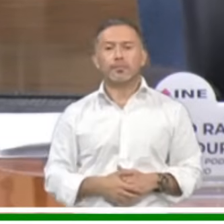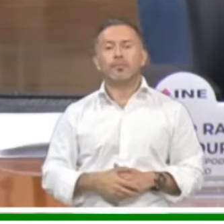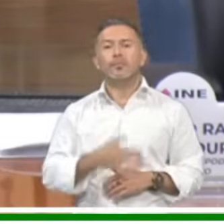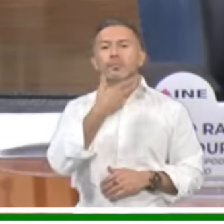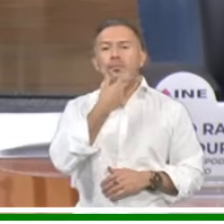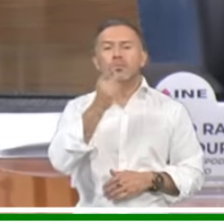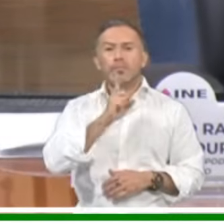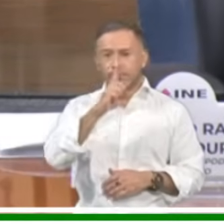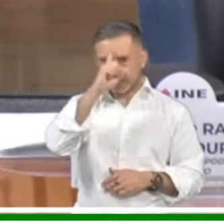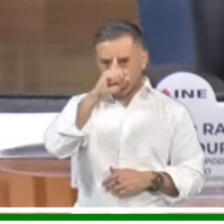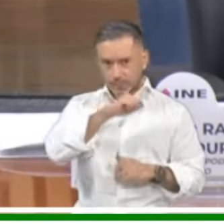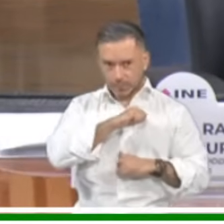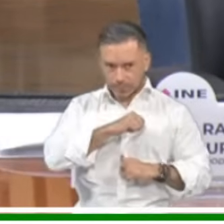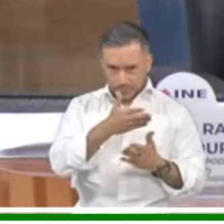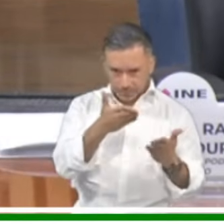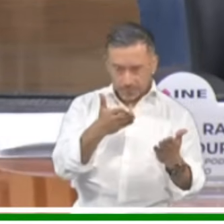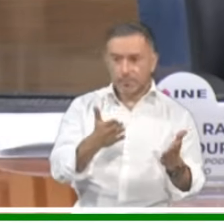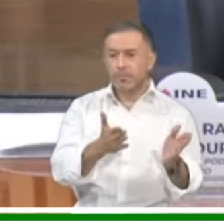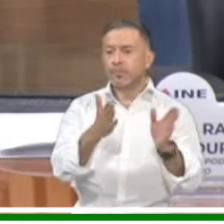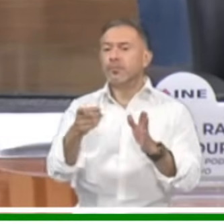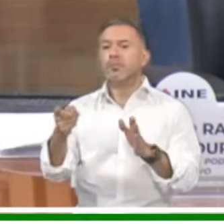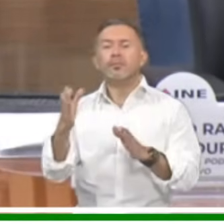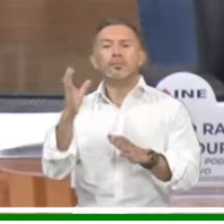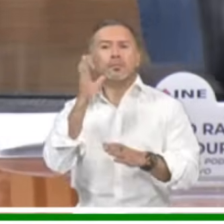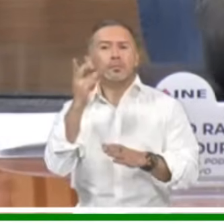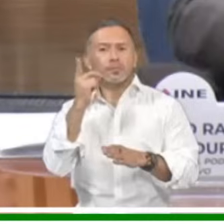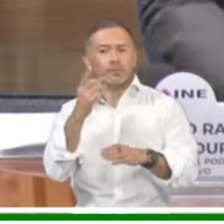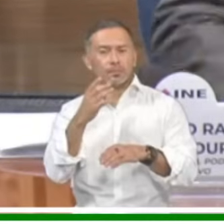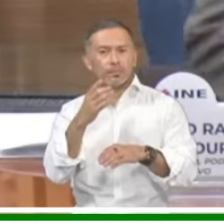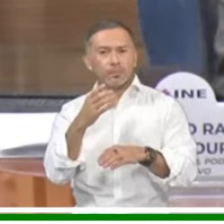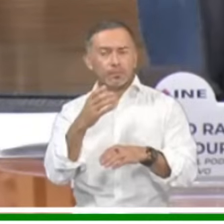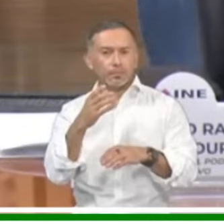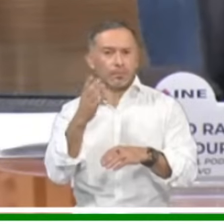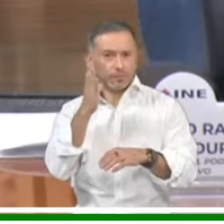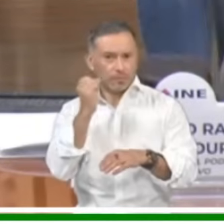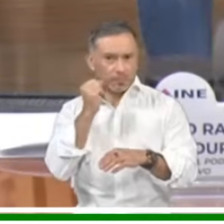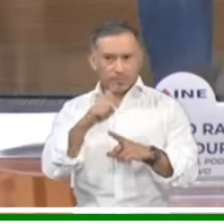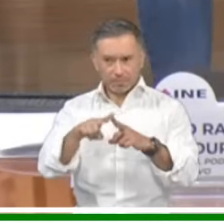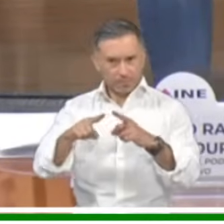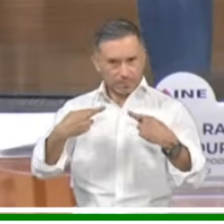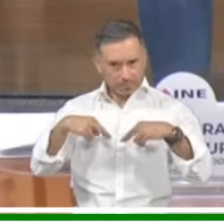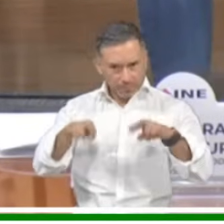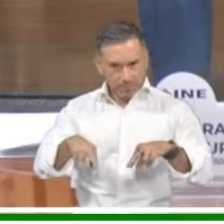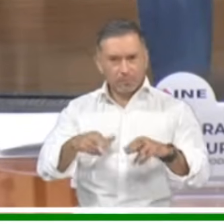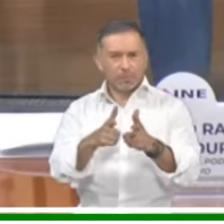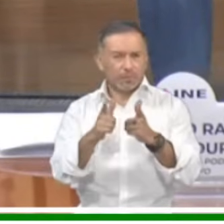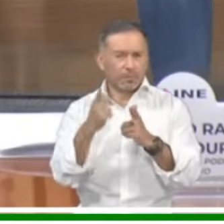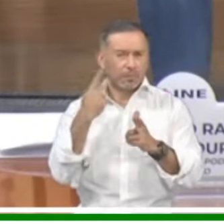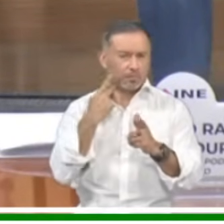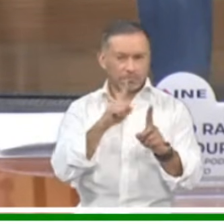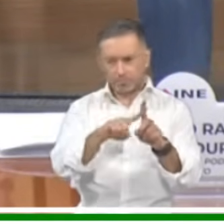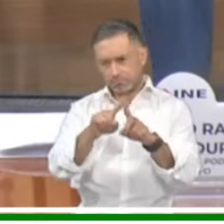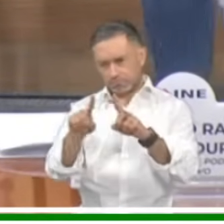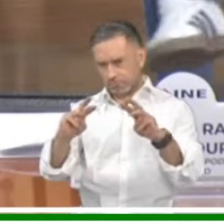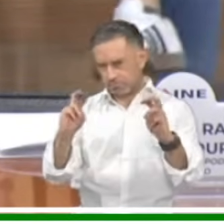Consejeras y consejeros electorales, compañeras y compañeros del Poder Legislativo y de las diversas fuerzas políticas, y a quienes a